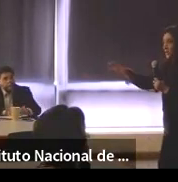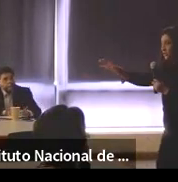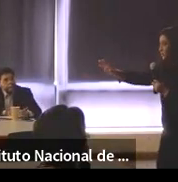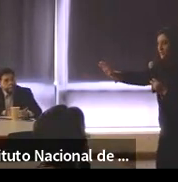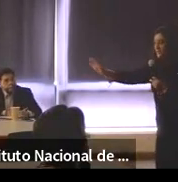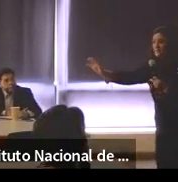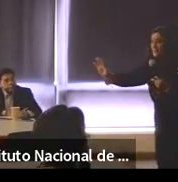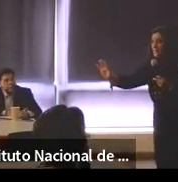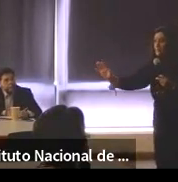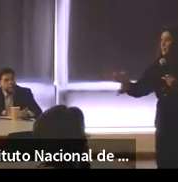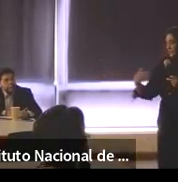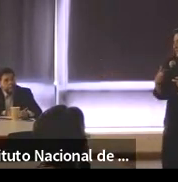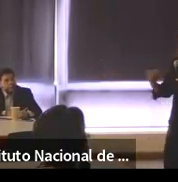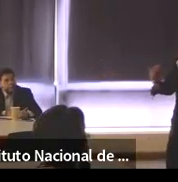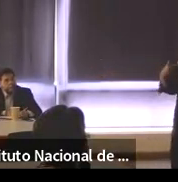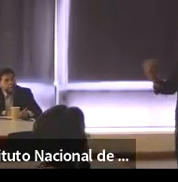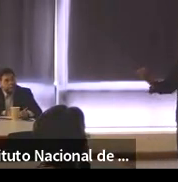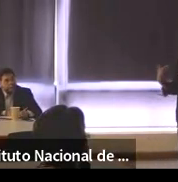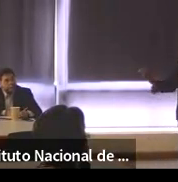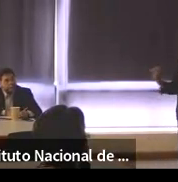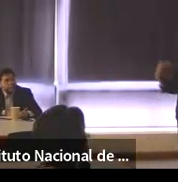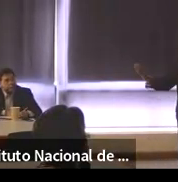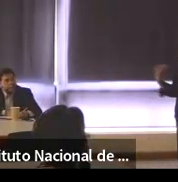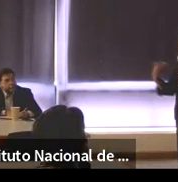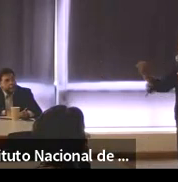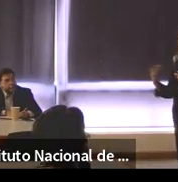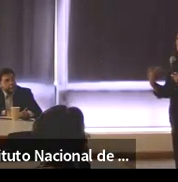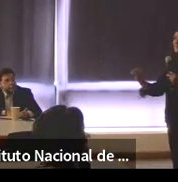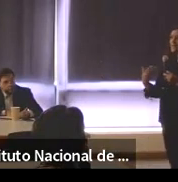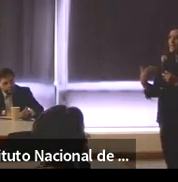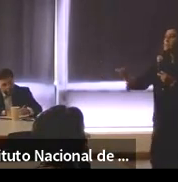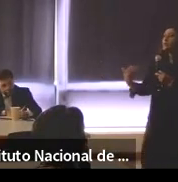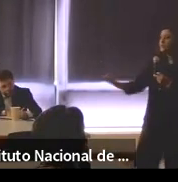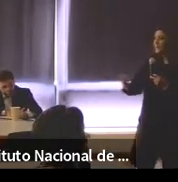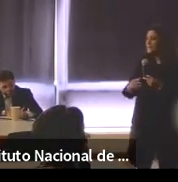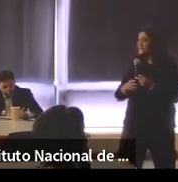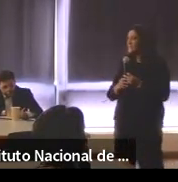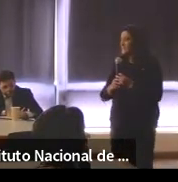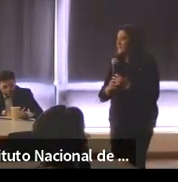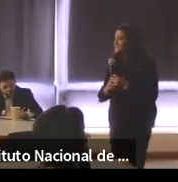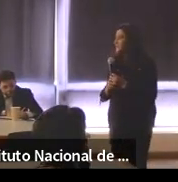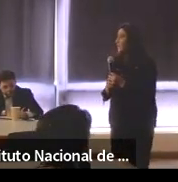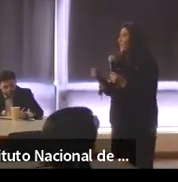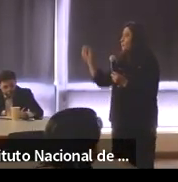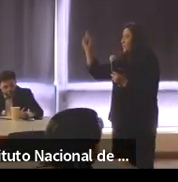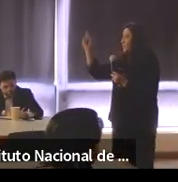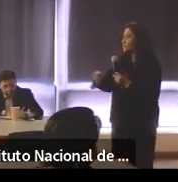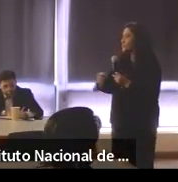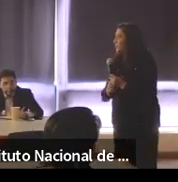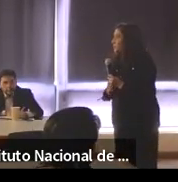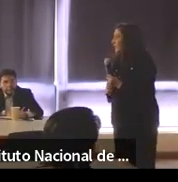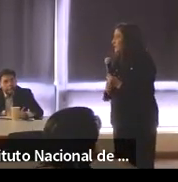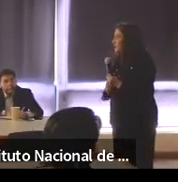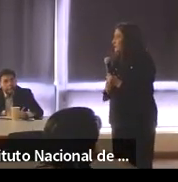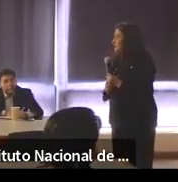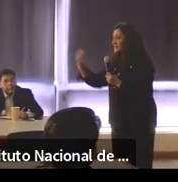y y no te quieres meter porque simplemente no quieres involucrarte en ese tema aunque te